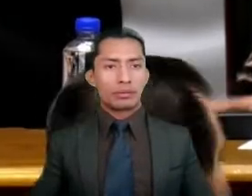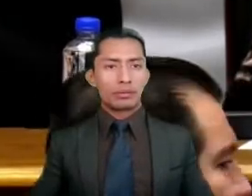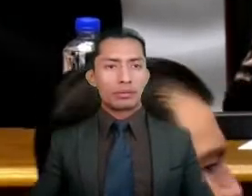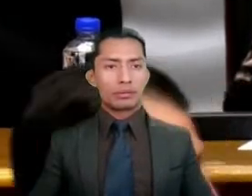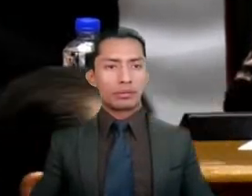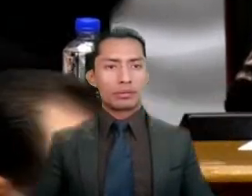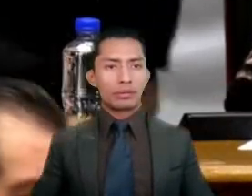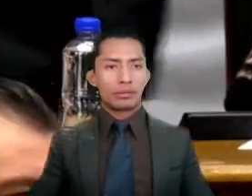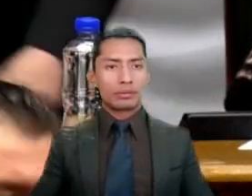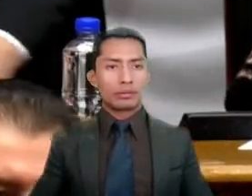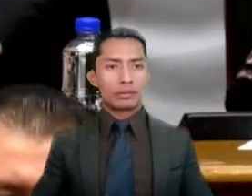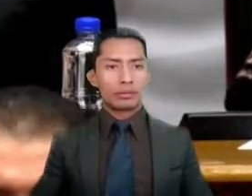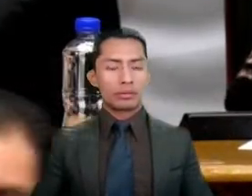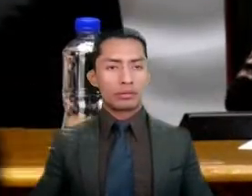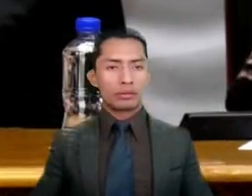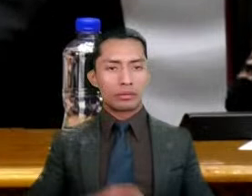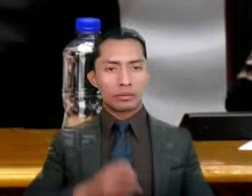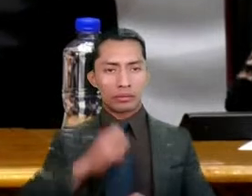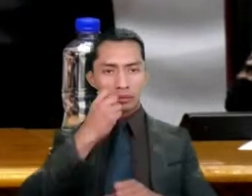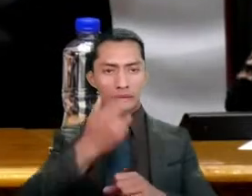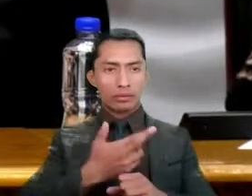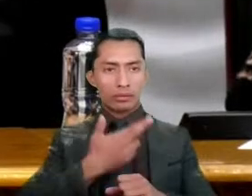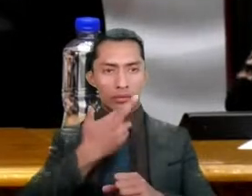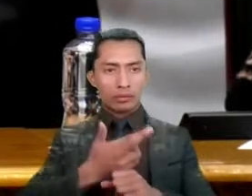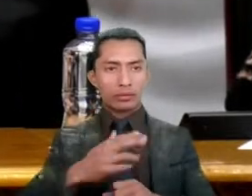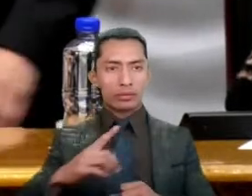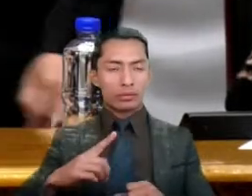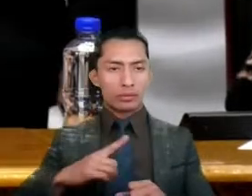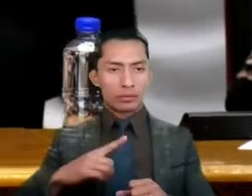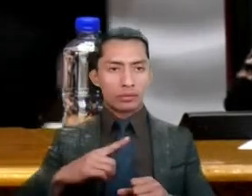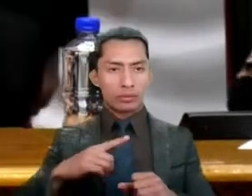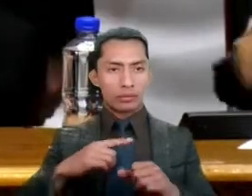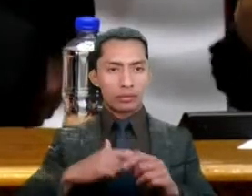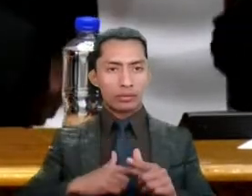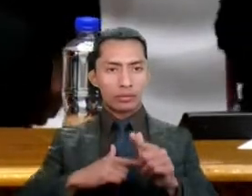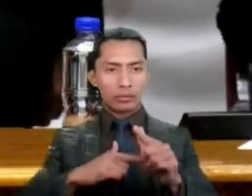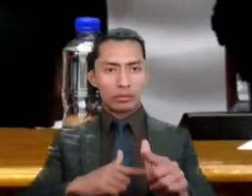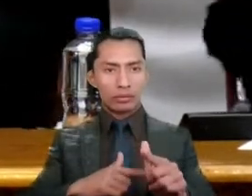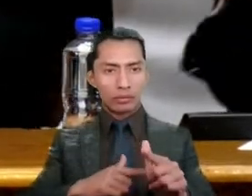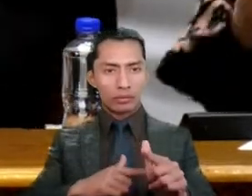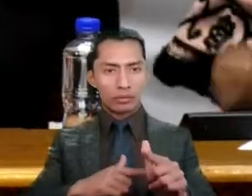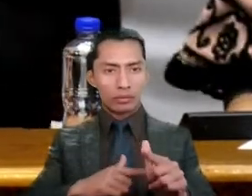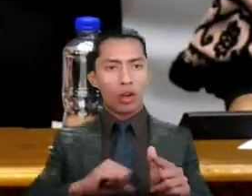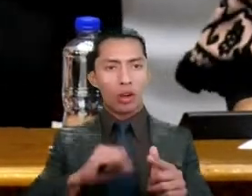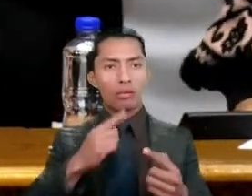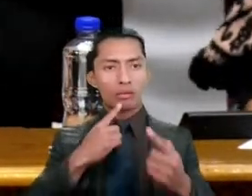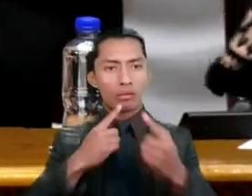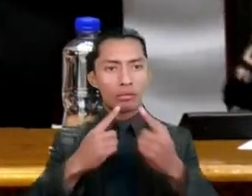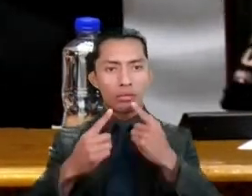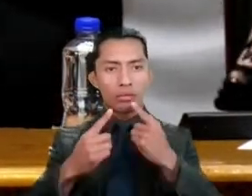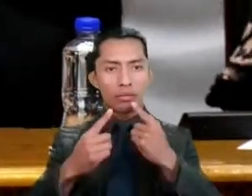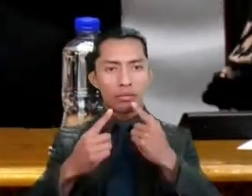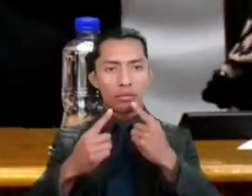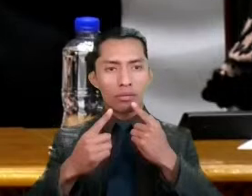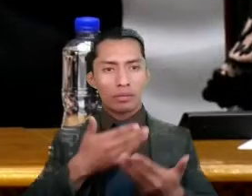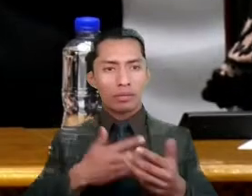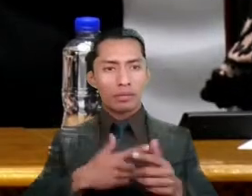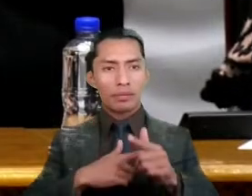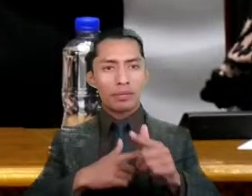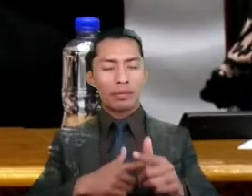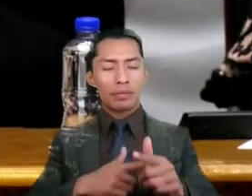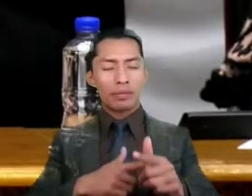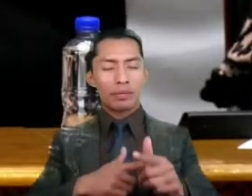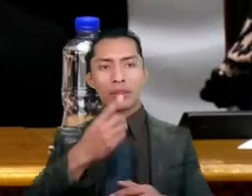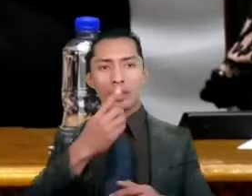En atención al señor secretario general de Gobierno, vamos a continuar con el desahogo de esta comparecencia, comentando lo